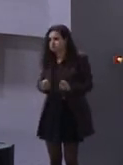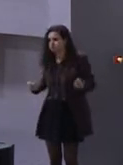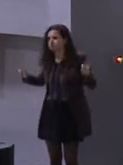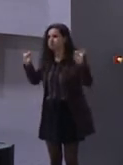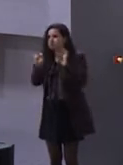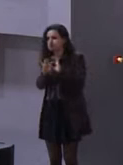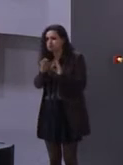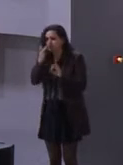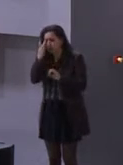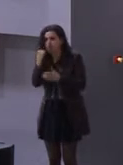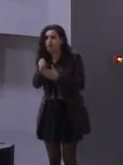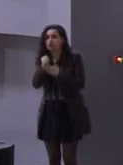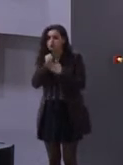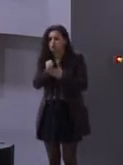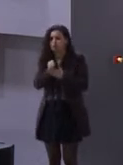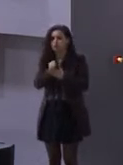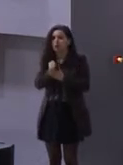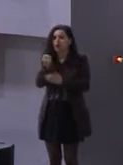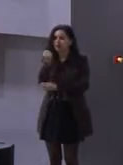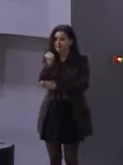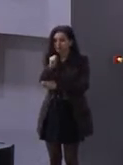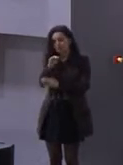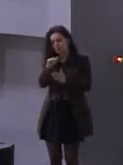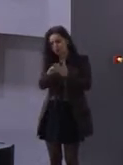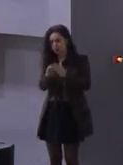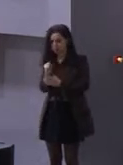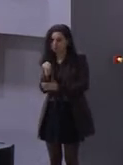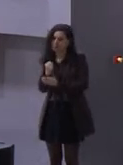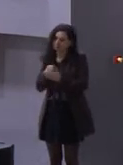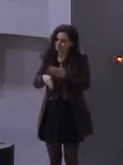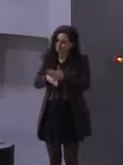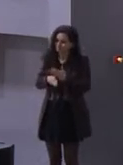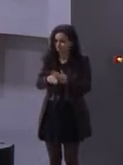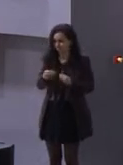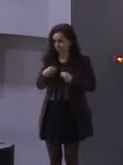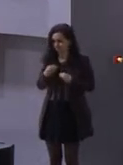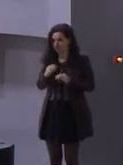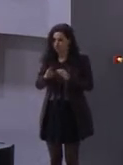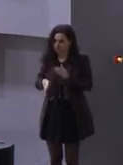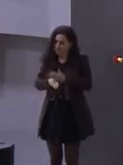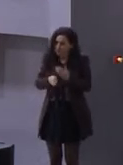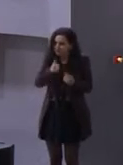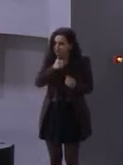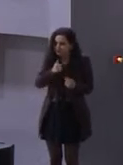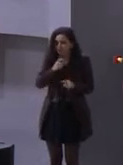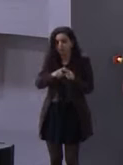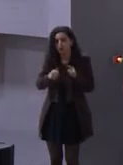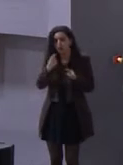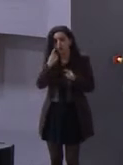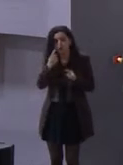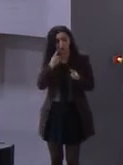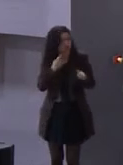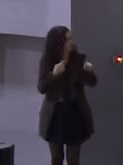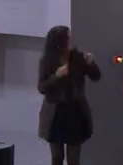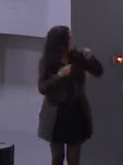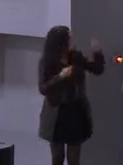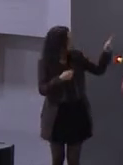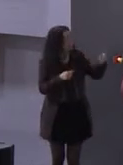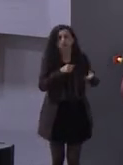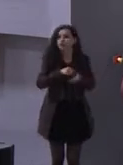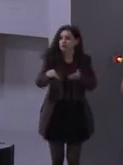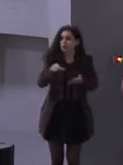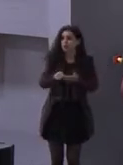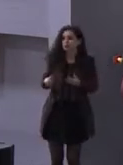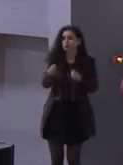a evitar el déficit, por supuesto, ayuda a sobrevivir, pero ojo, no supera los gastos. Mire,